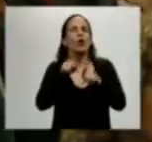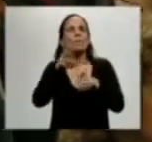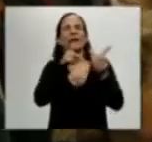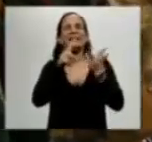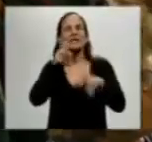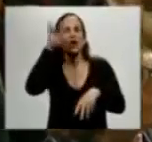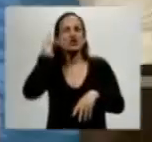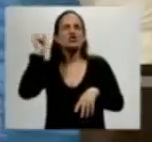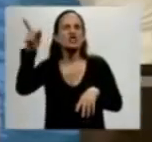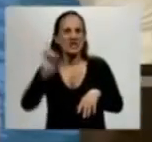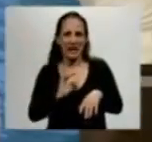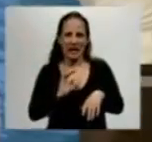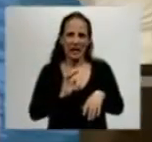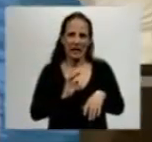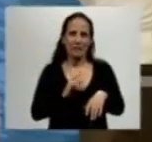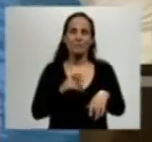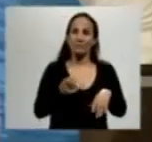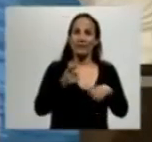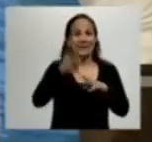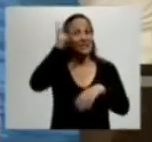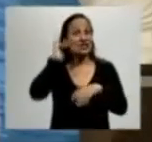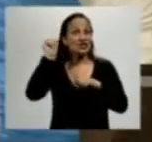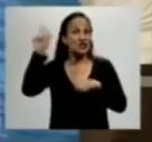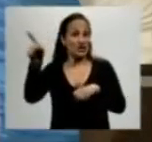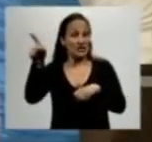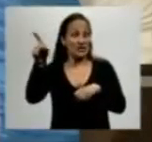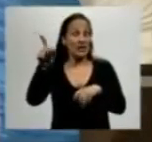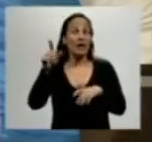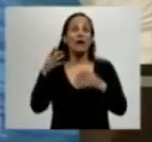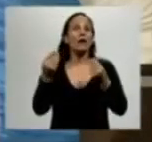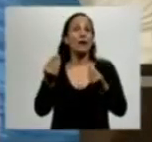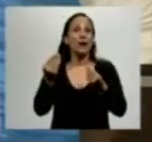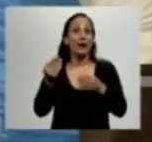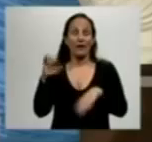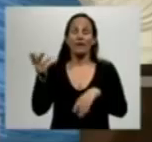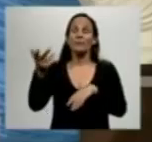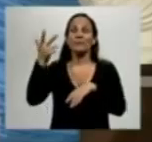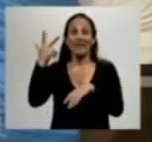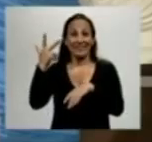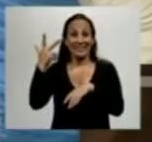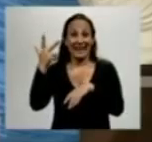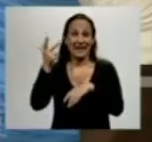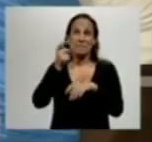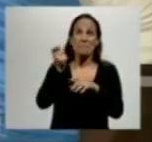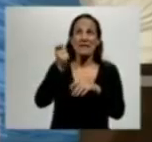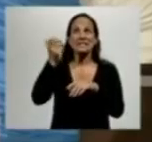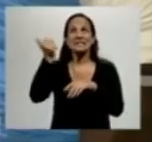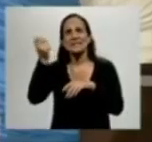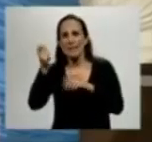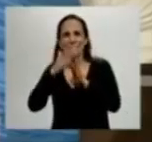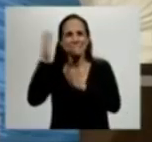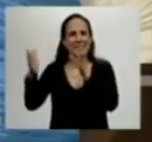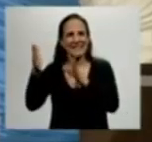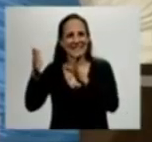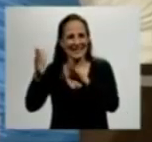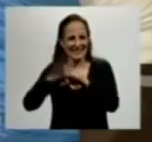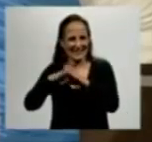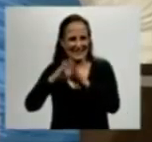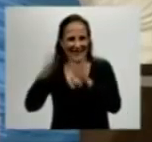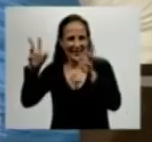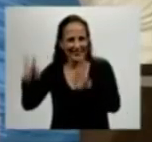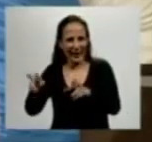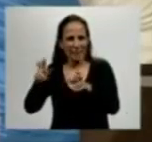ejemplo, los procesos en Chile se reducen de 3 a 6 meses, los procesos